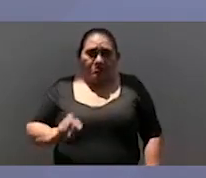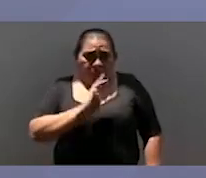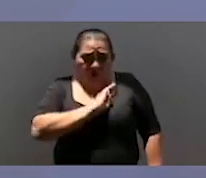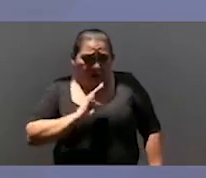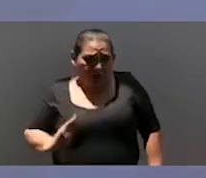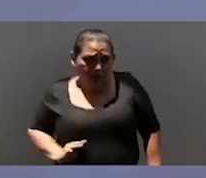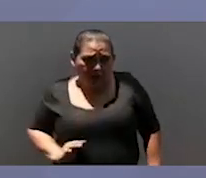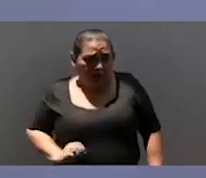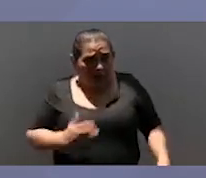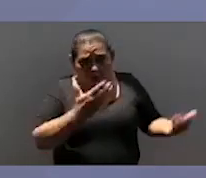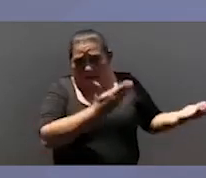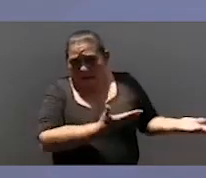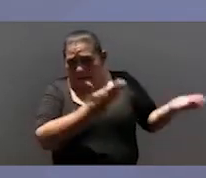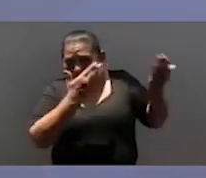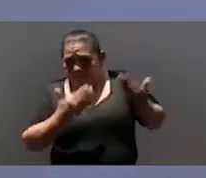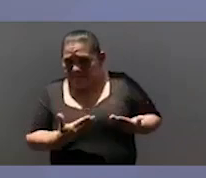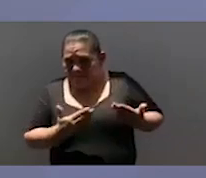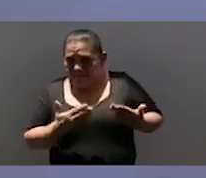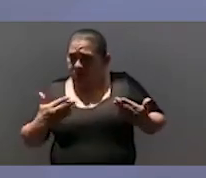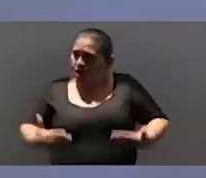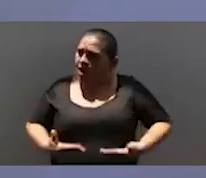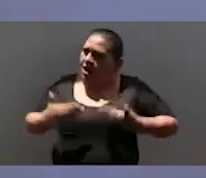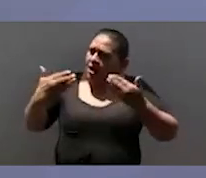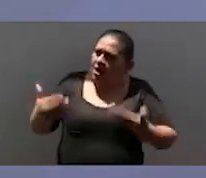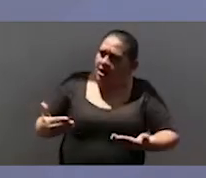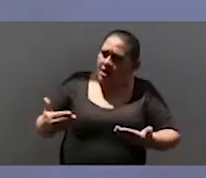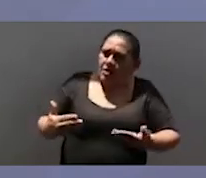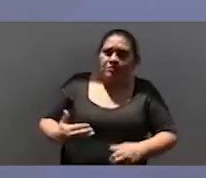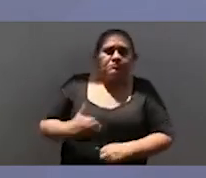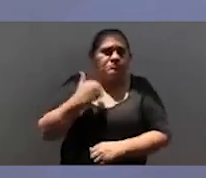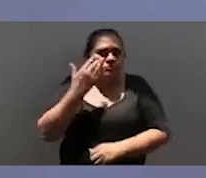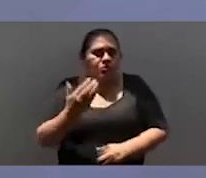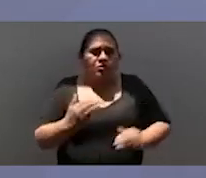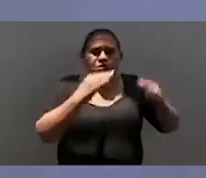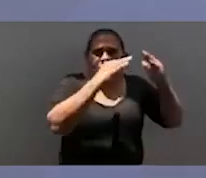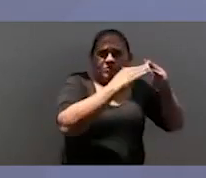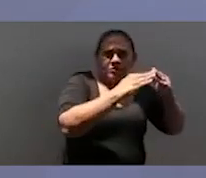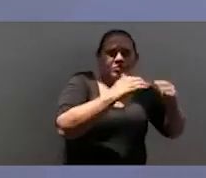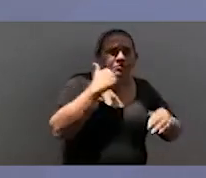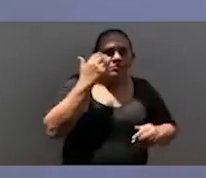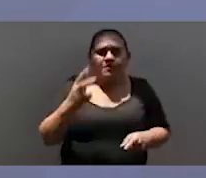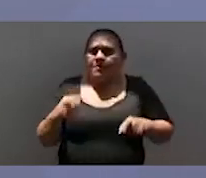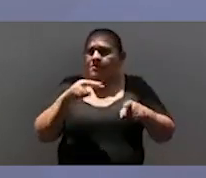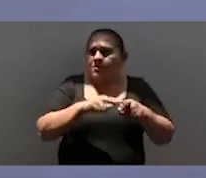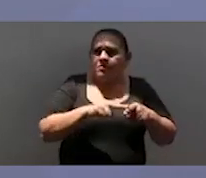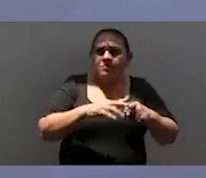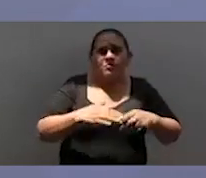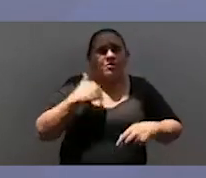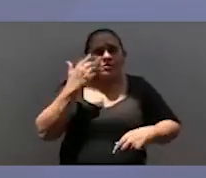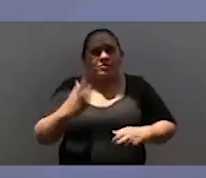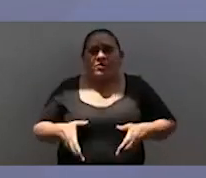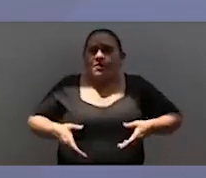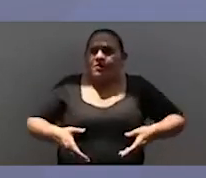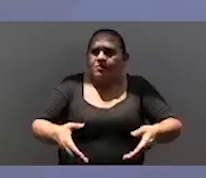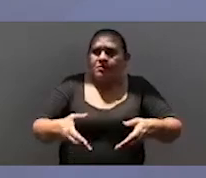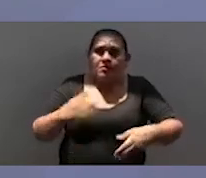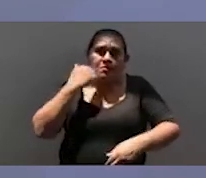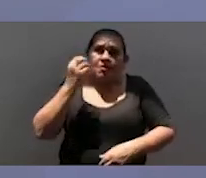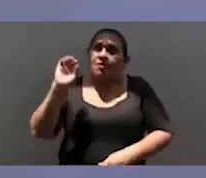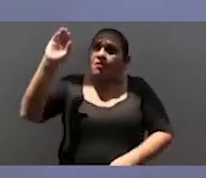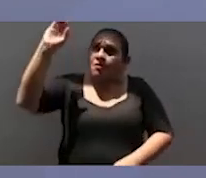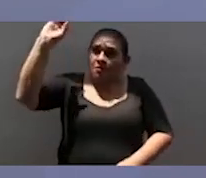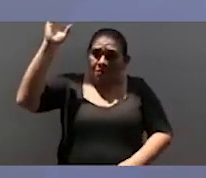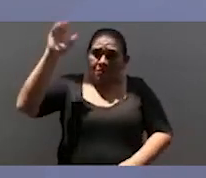confianza. Gobernador, yo quiero mi cuarto, yo quiero mi casa, yo quiero mi placa, yo quiero mi parque, yo quiero mi calle, yo quiero mi alumbrado, yo quiero mi agua